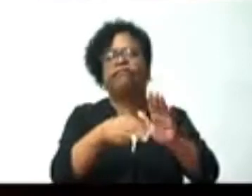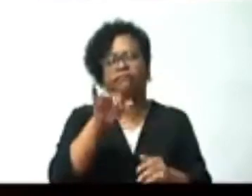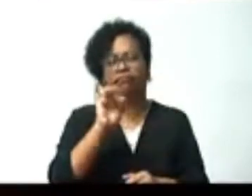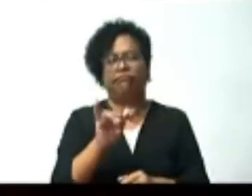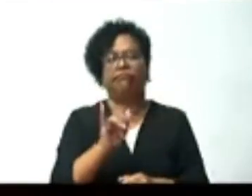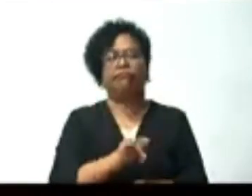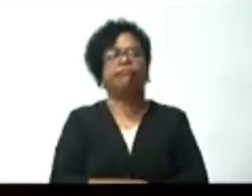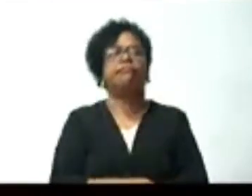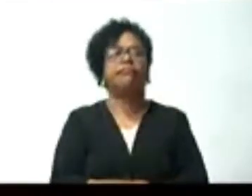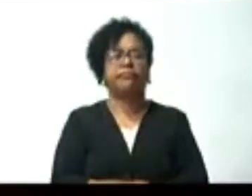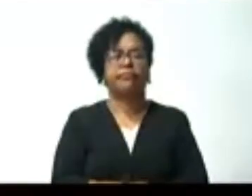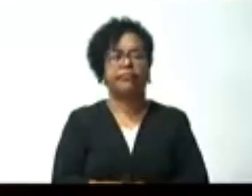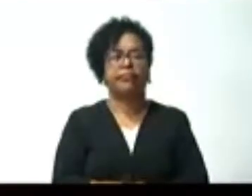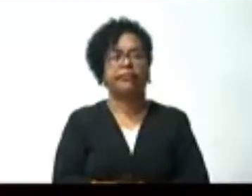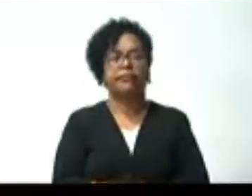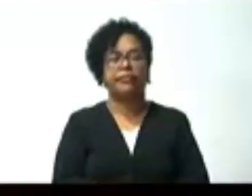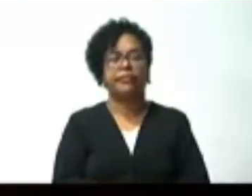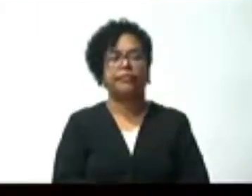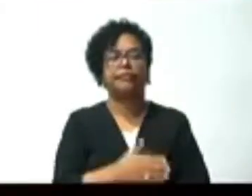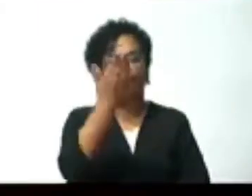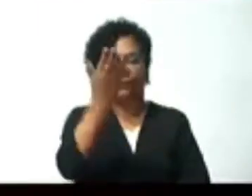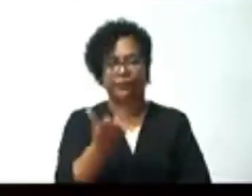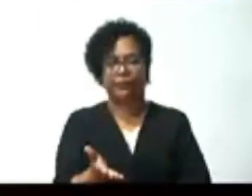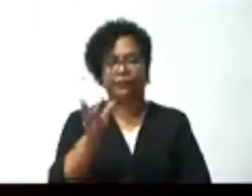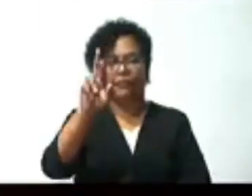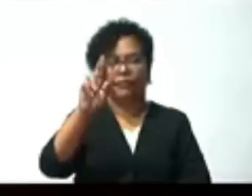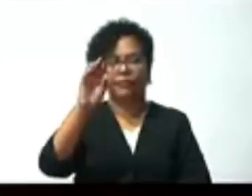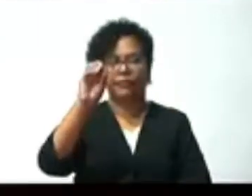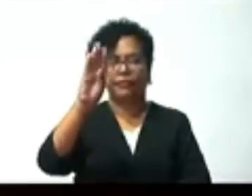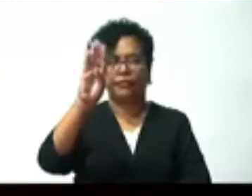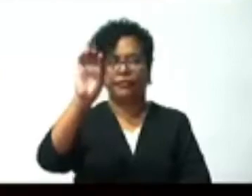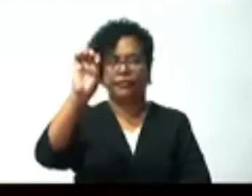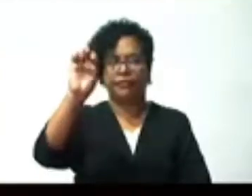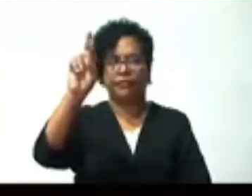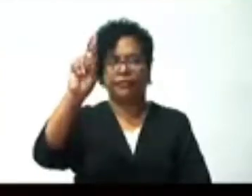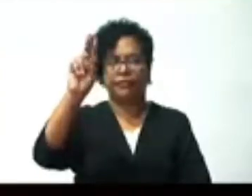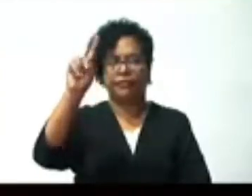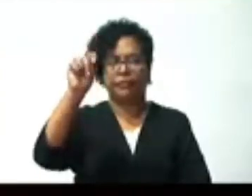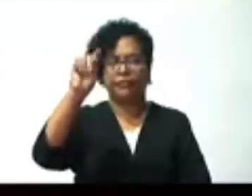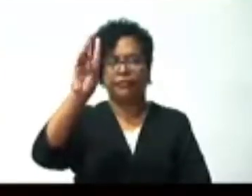Oriental, el periodista Robert Vargas. Muchas gracias.